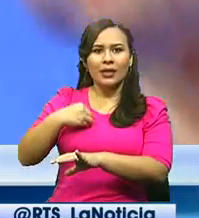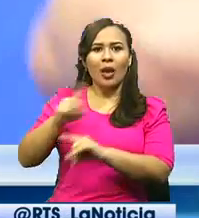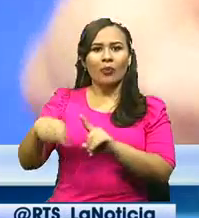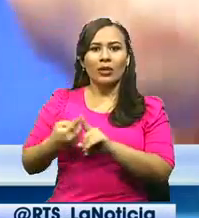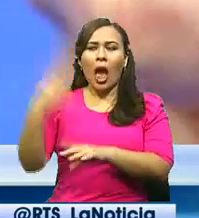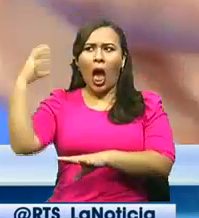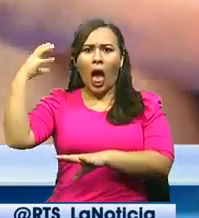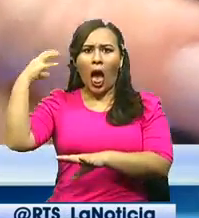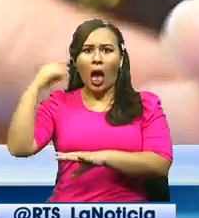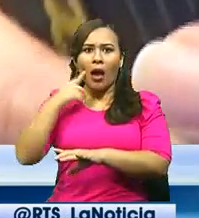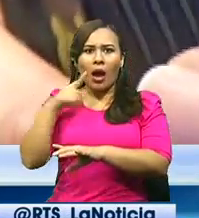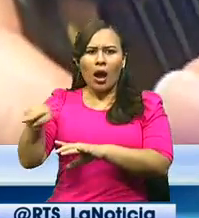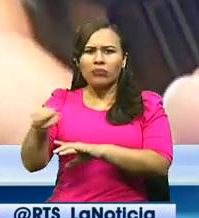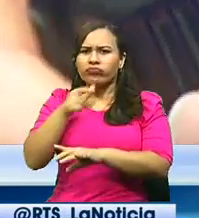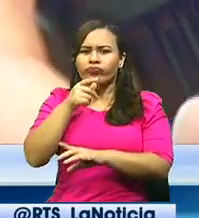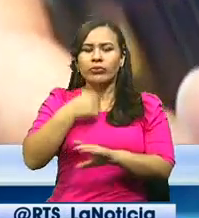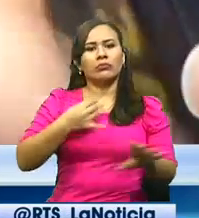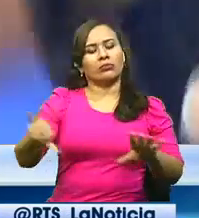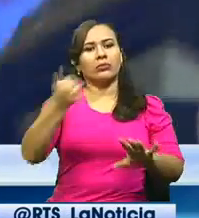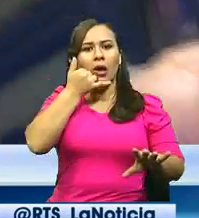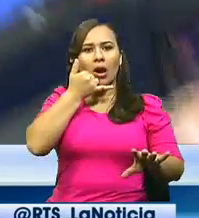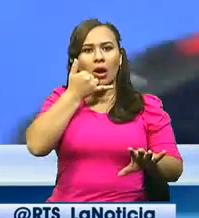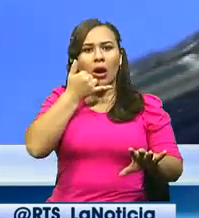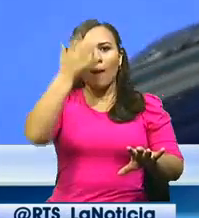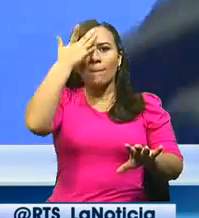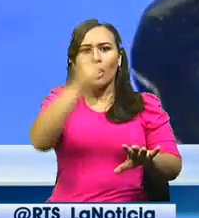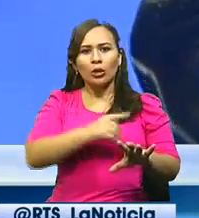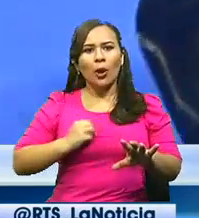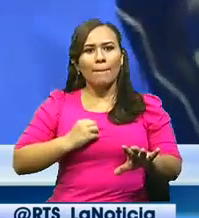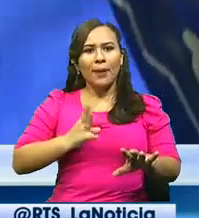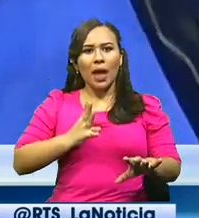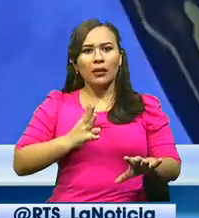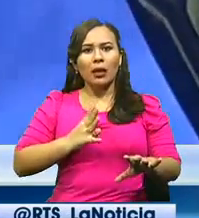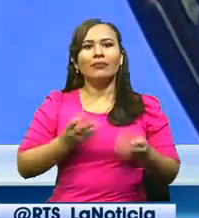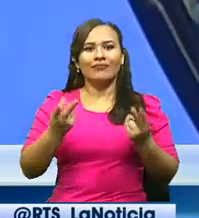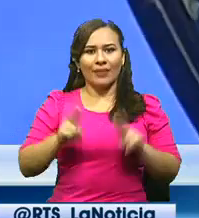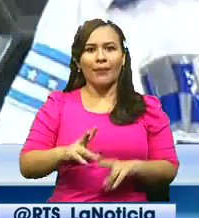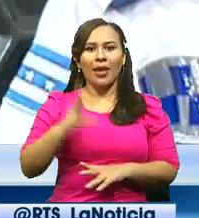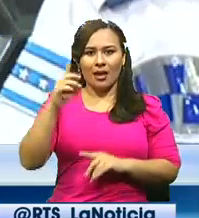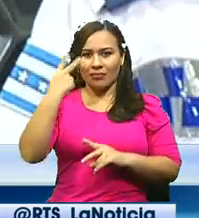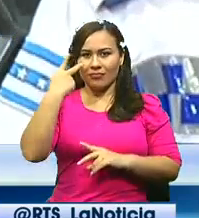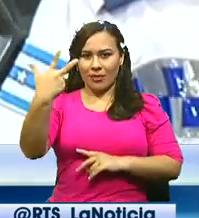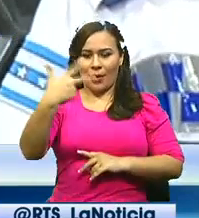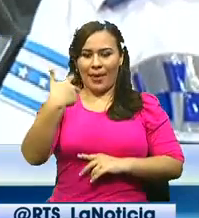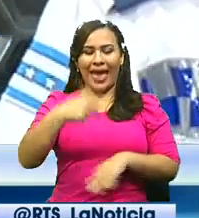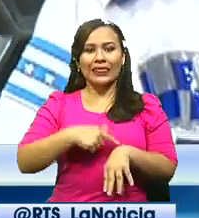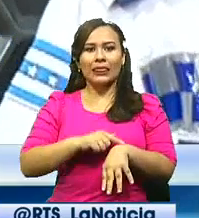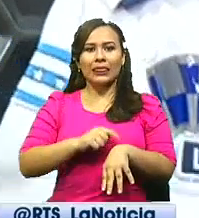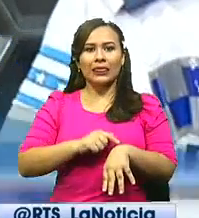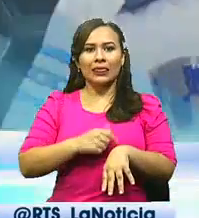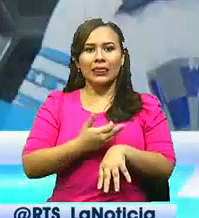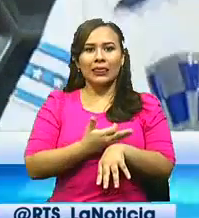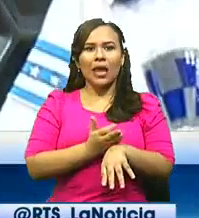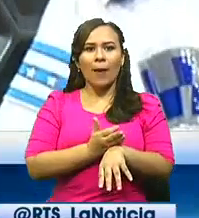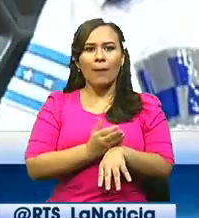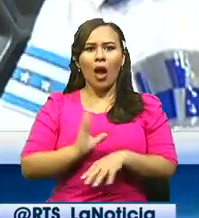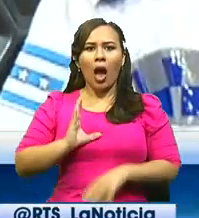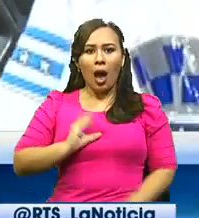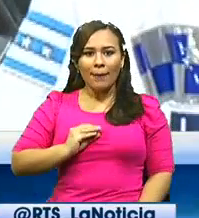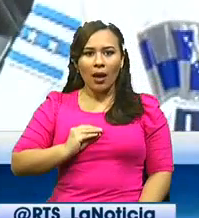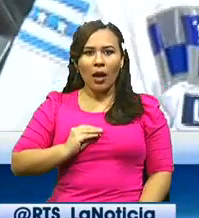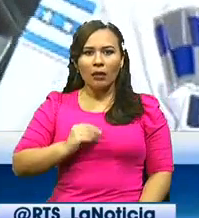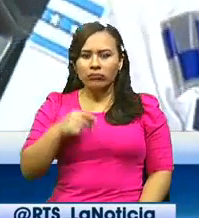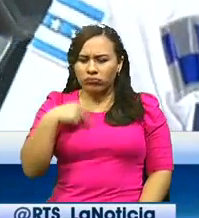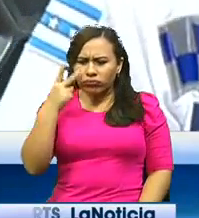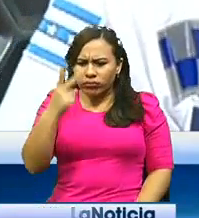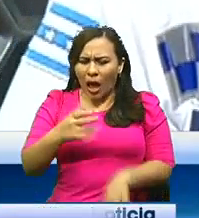apaga el aparato. Y no solo eso, sino que el aparato también graba el tiempo que está apagado el aparato. Es decir, y